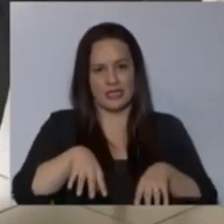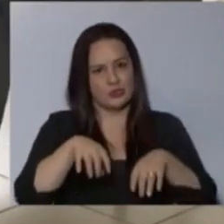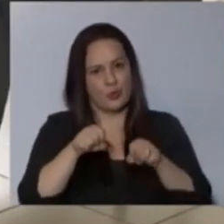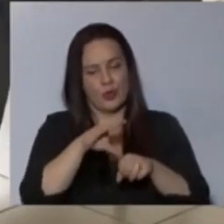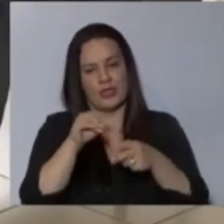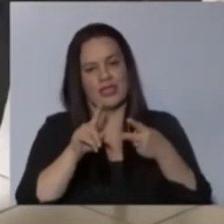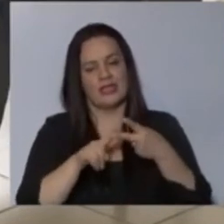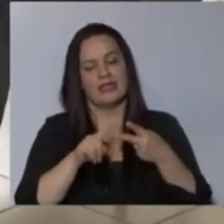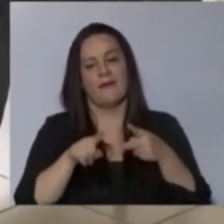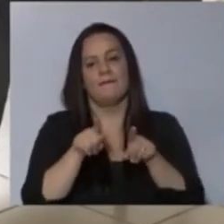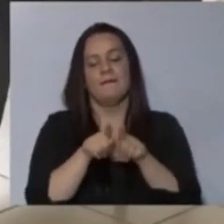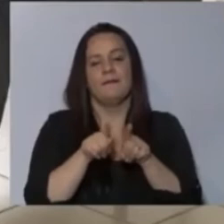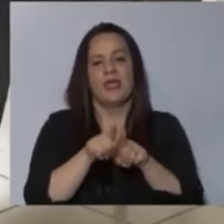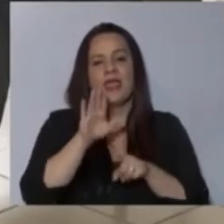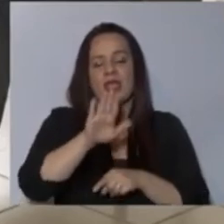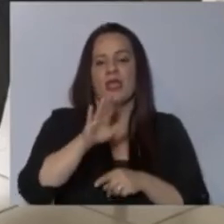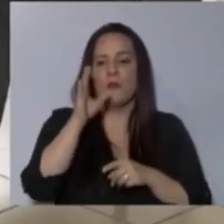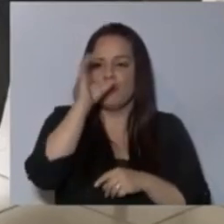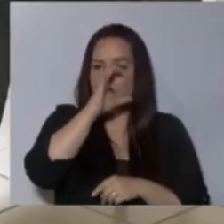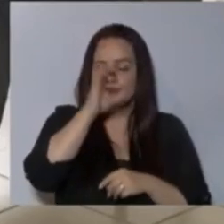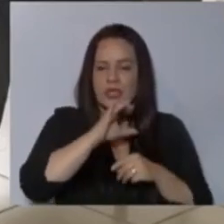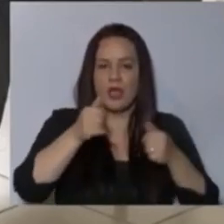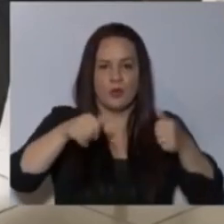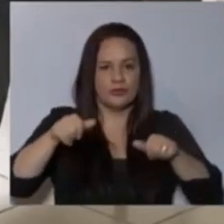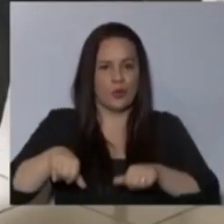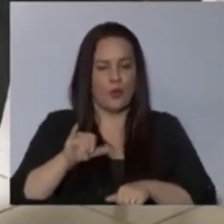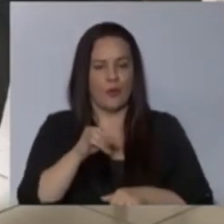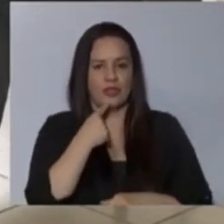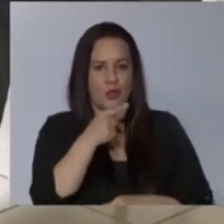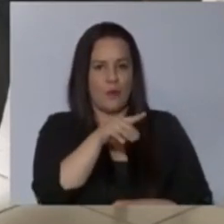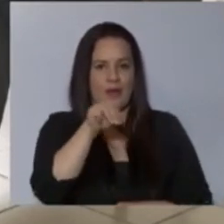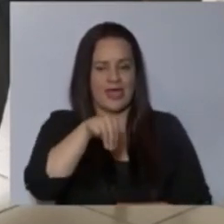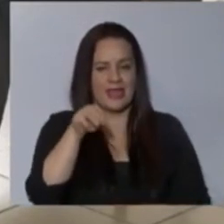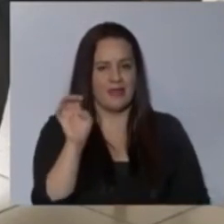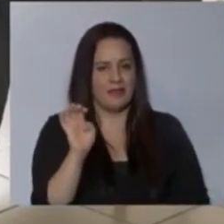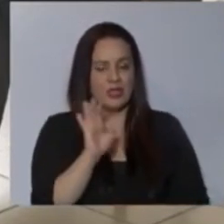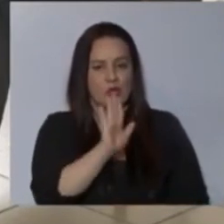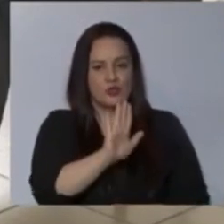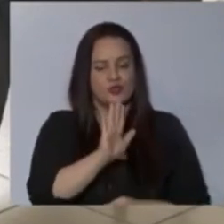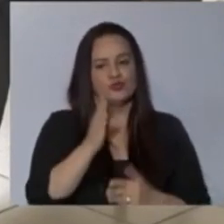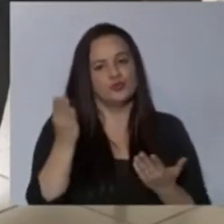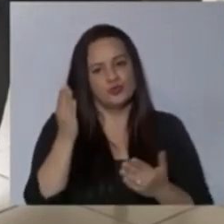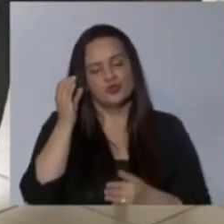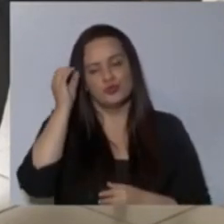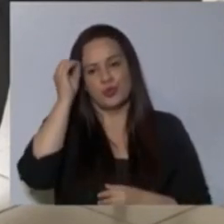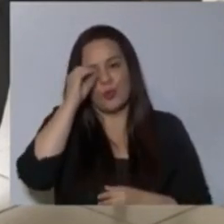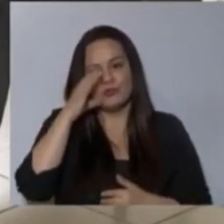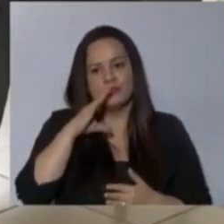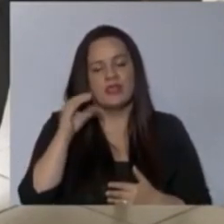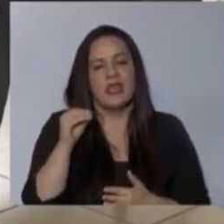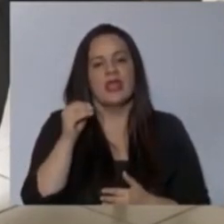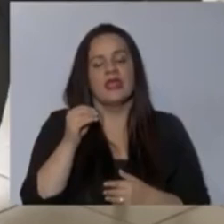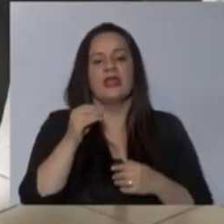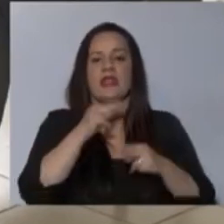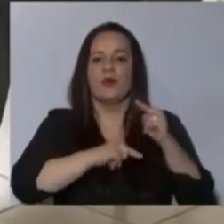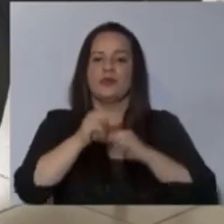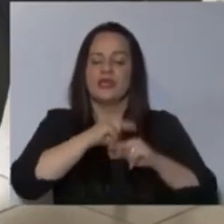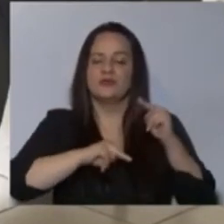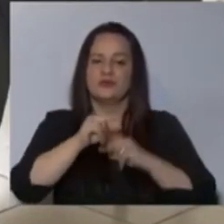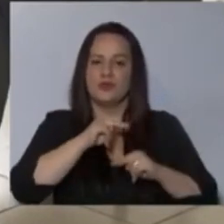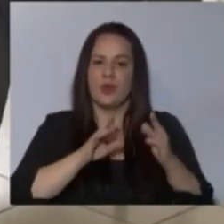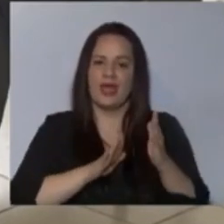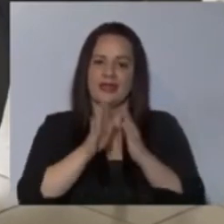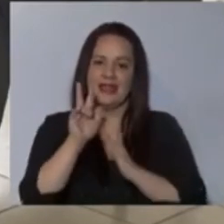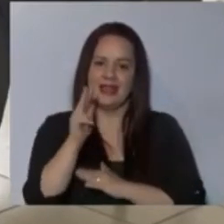búsqueda de los consensos. Como bien lo señalaba doña María Vita, sus consensos y la negociación de cara a lo que será esa tercera legislatura.